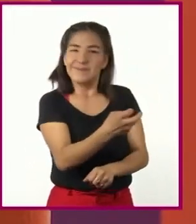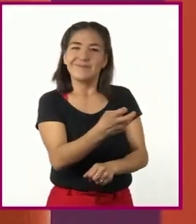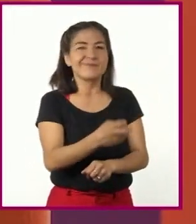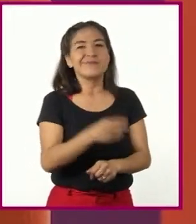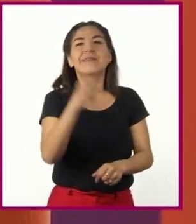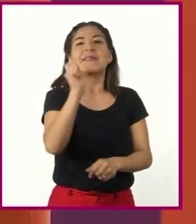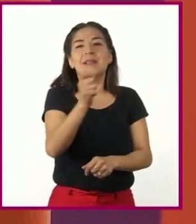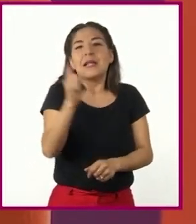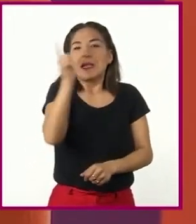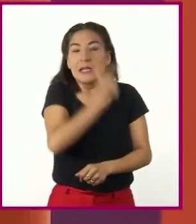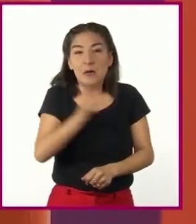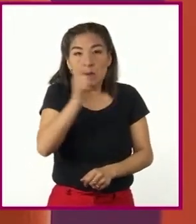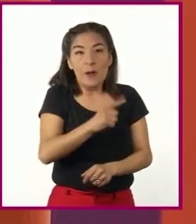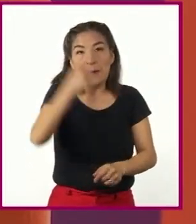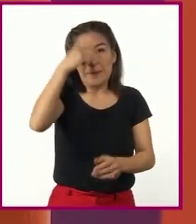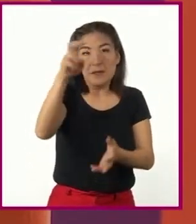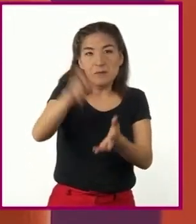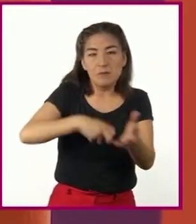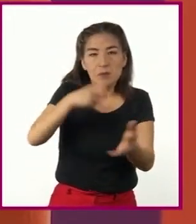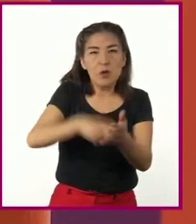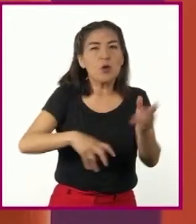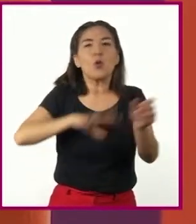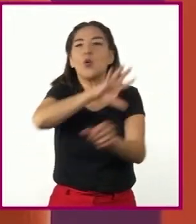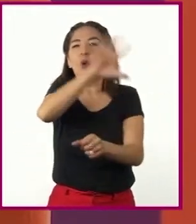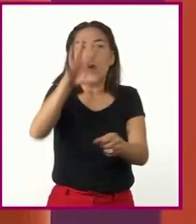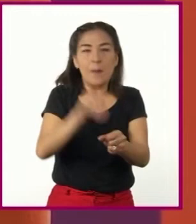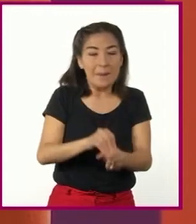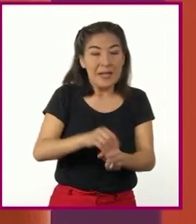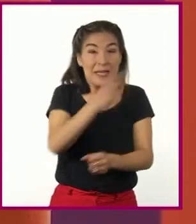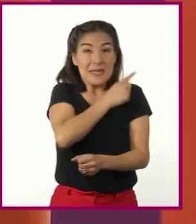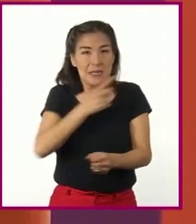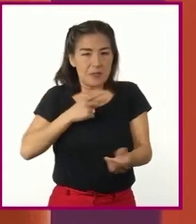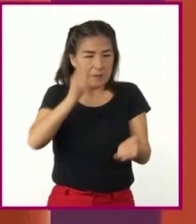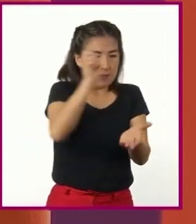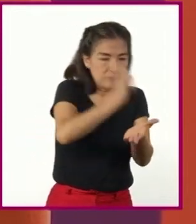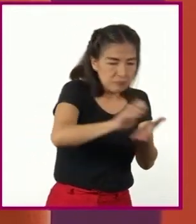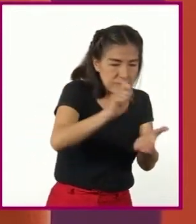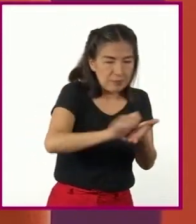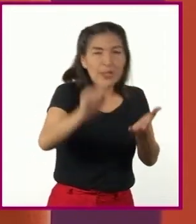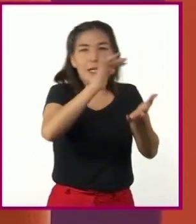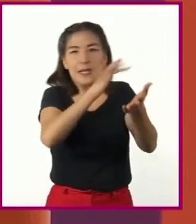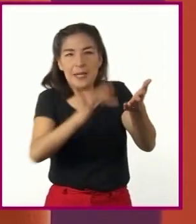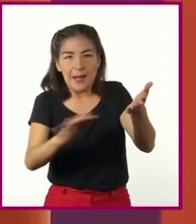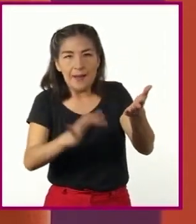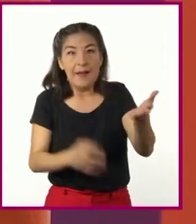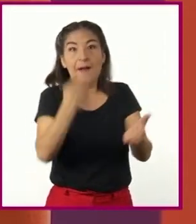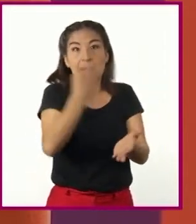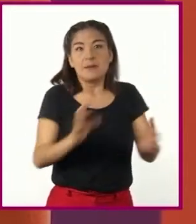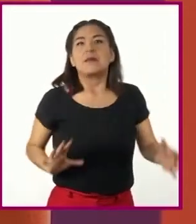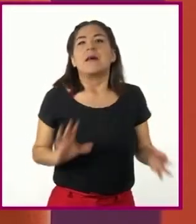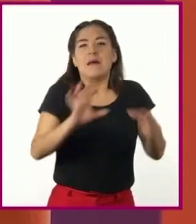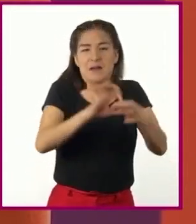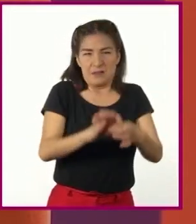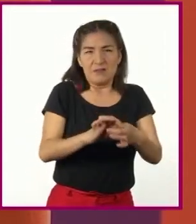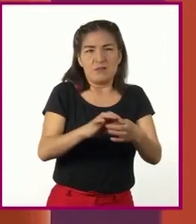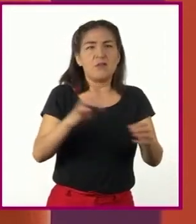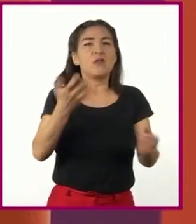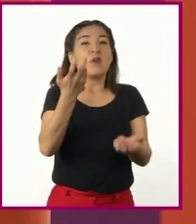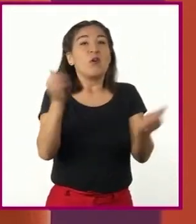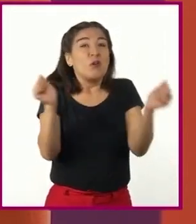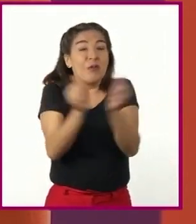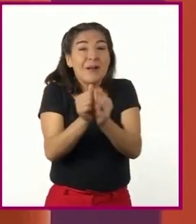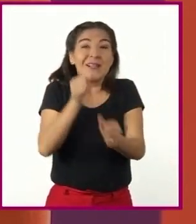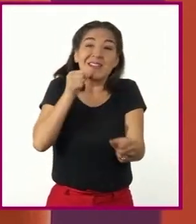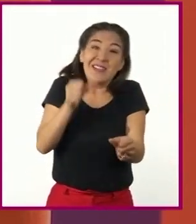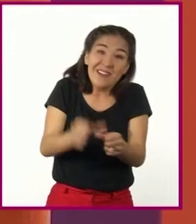el lenguaje es de manera global, o sea, leyendo y escribiendo textos. Entonces, no es necesario enseñarles las letras a